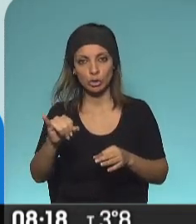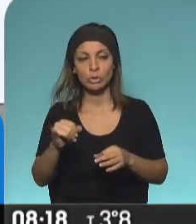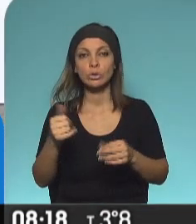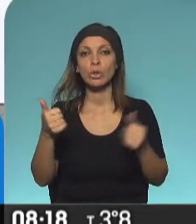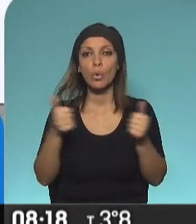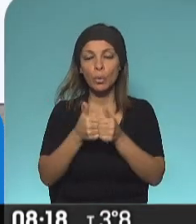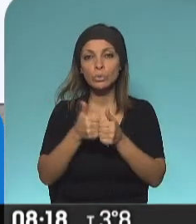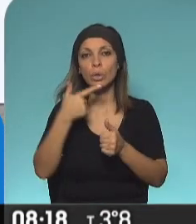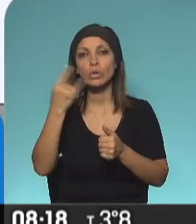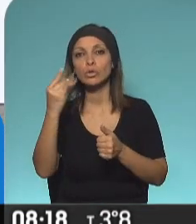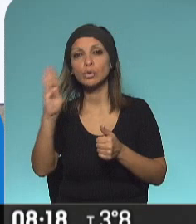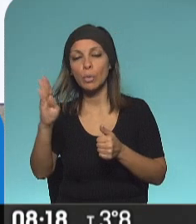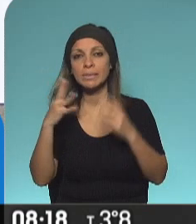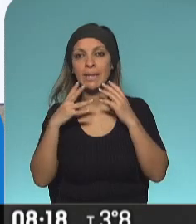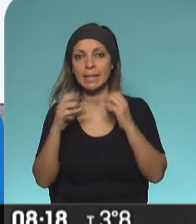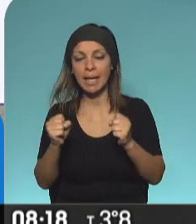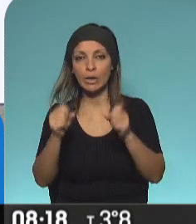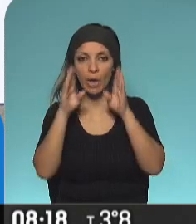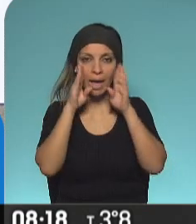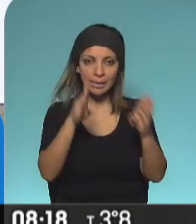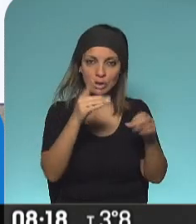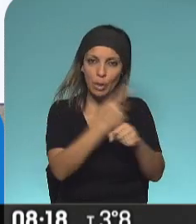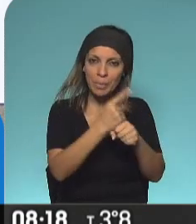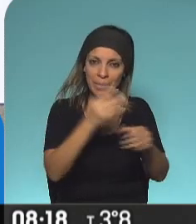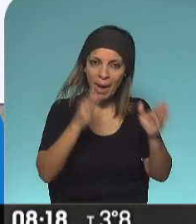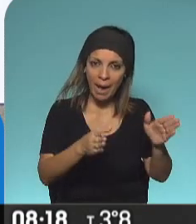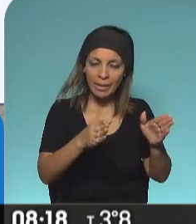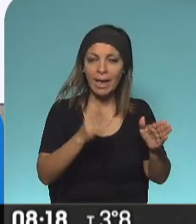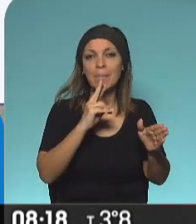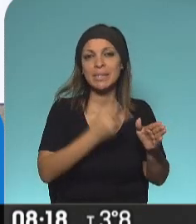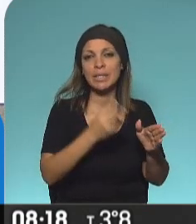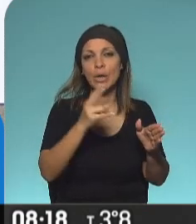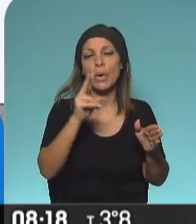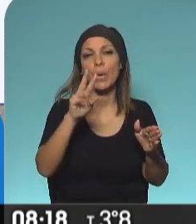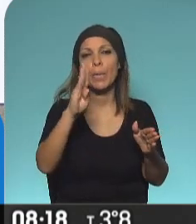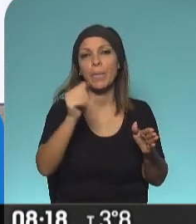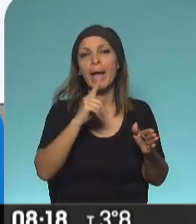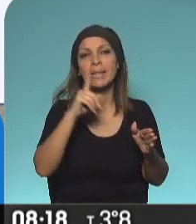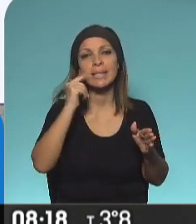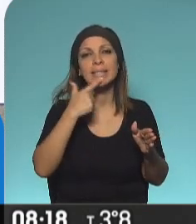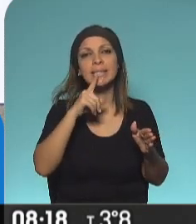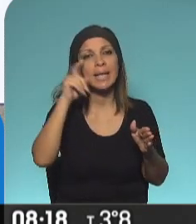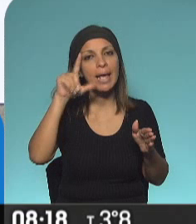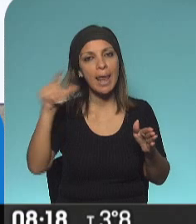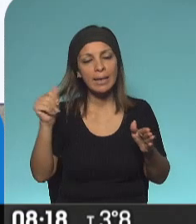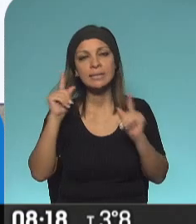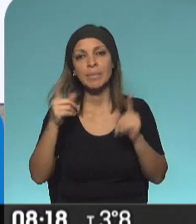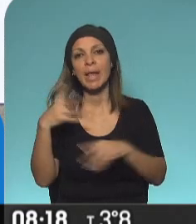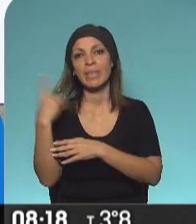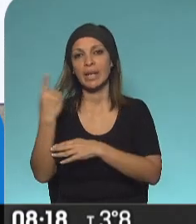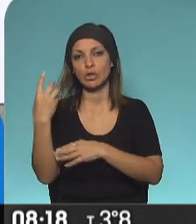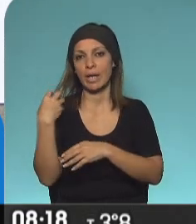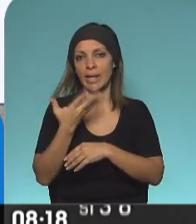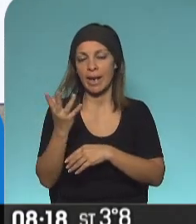el subsecretario de Atención Primaria de la ciudad, Gabriel Batistela, y por la directora general de